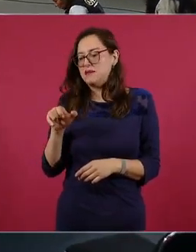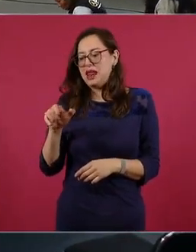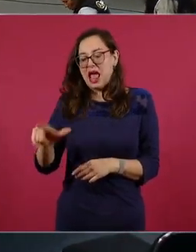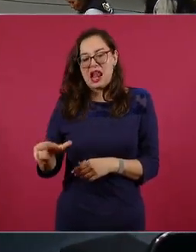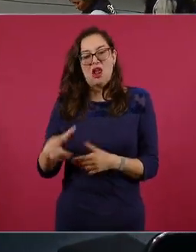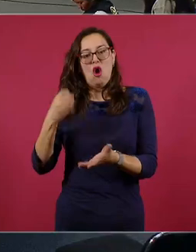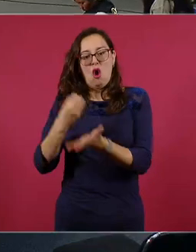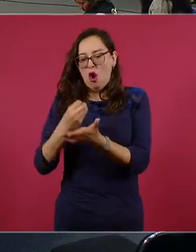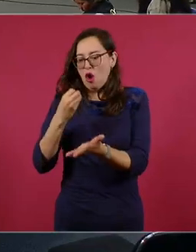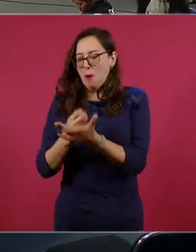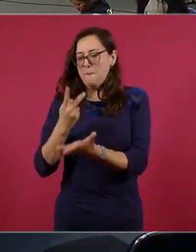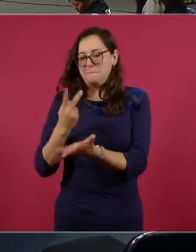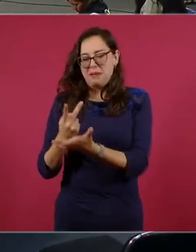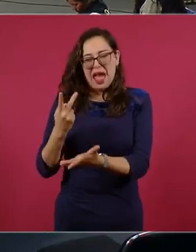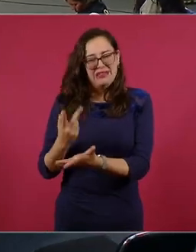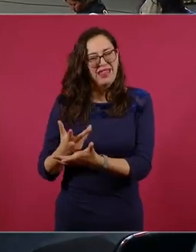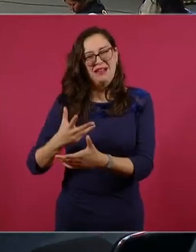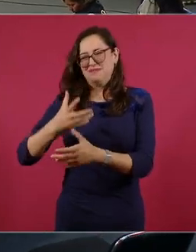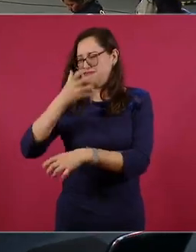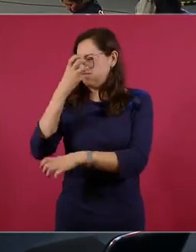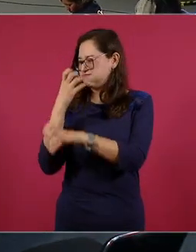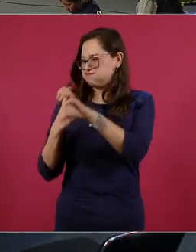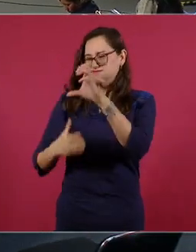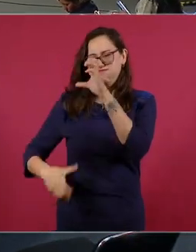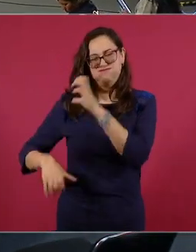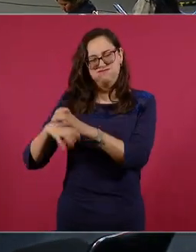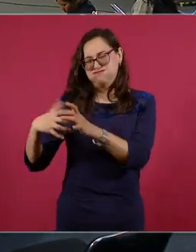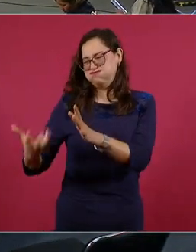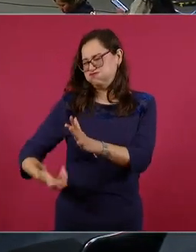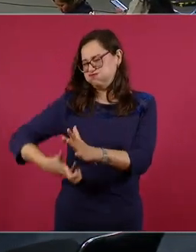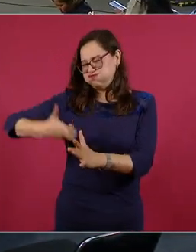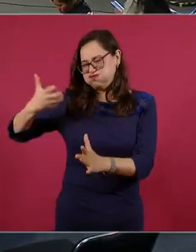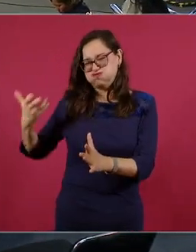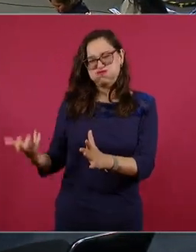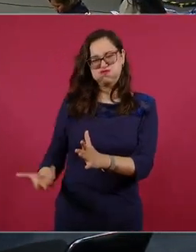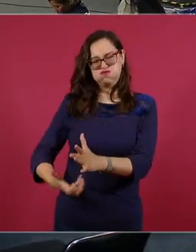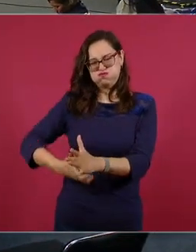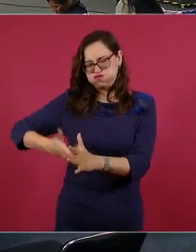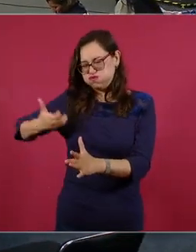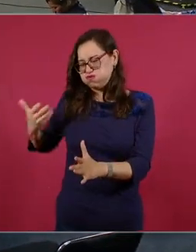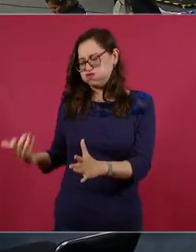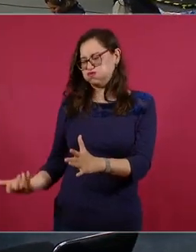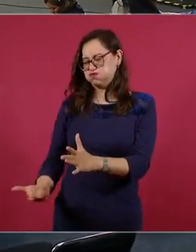de 36 años, pero muchísimo más,